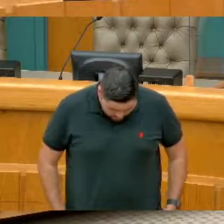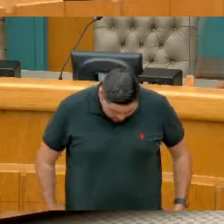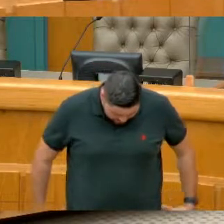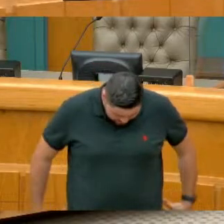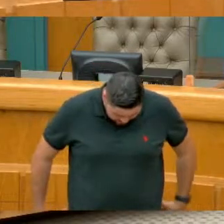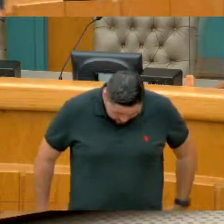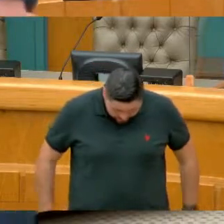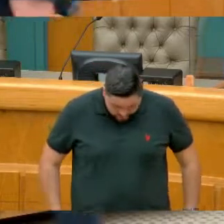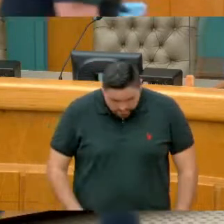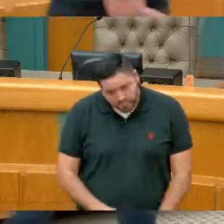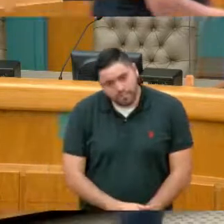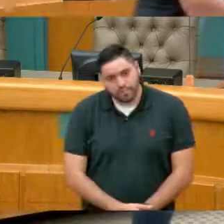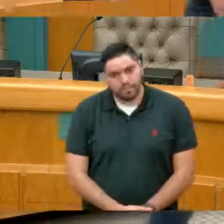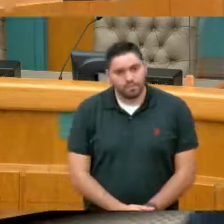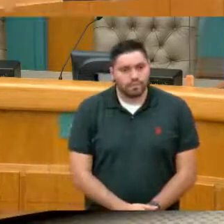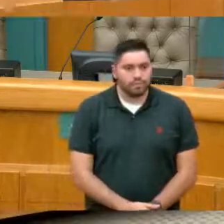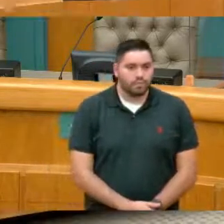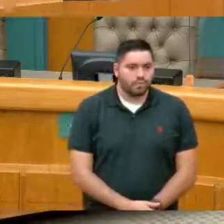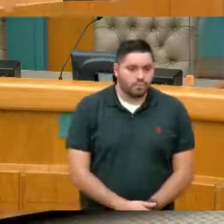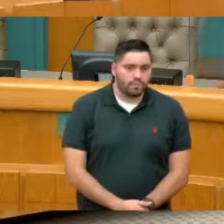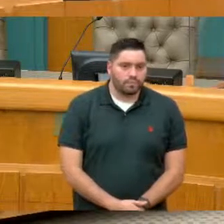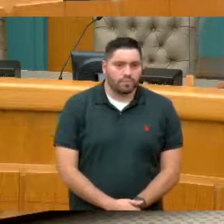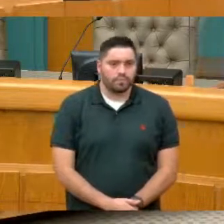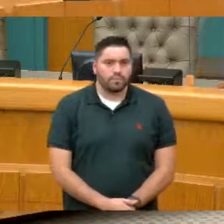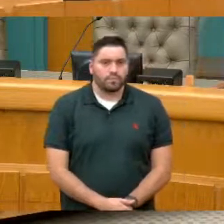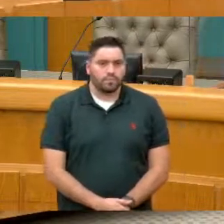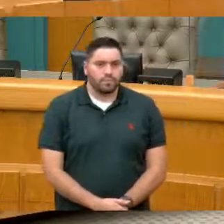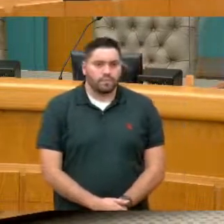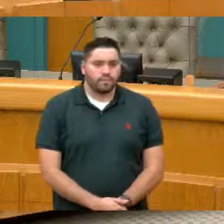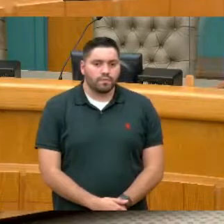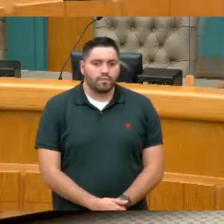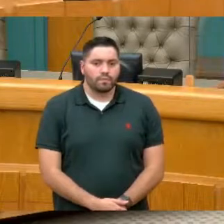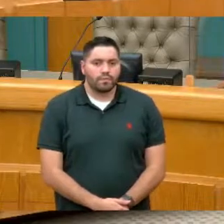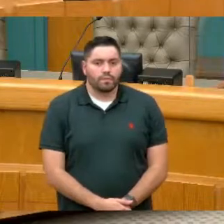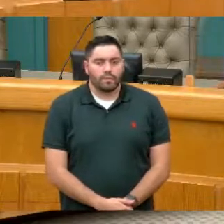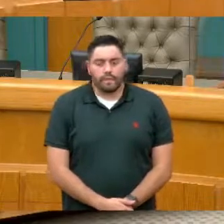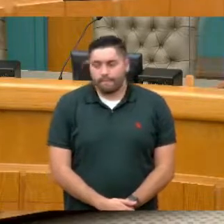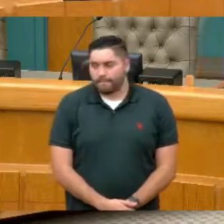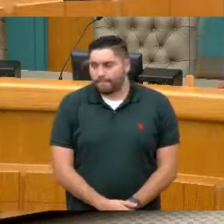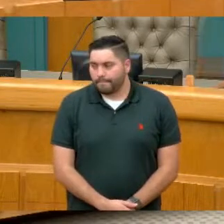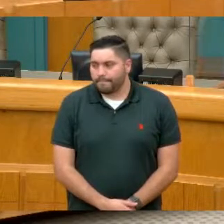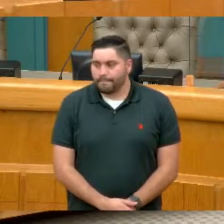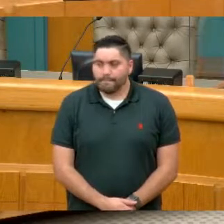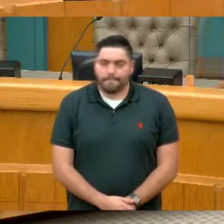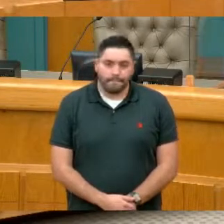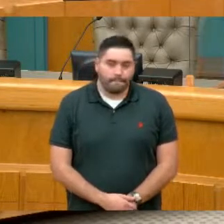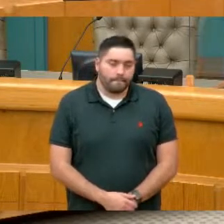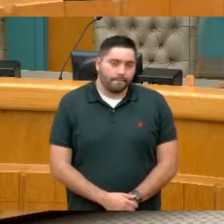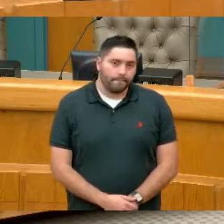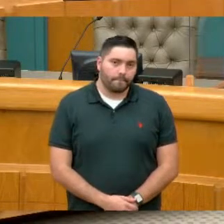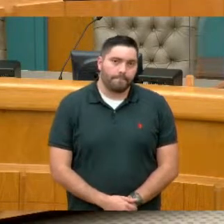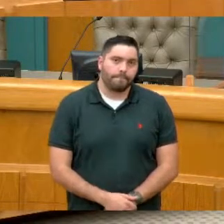safe, follow the protocols, and listen to Annette Rodriguez. Thank you, Annette.